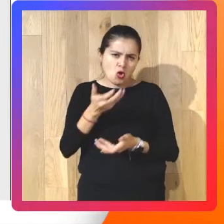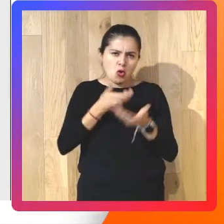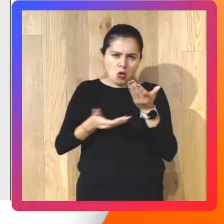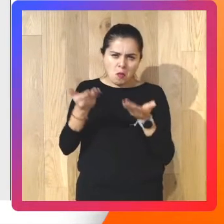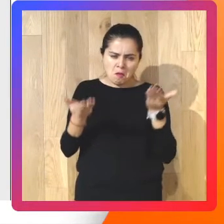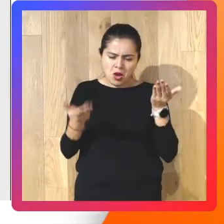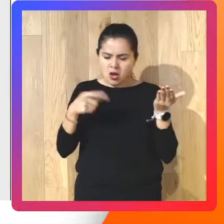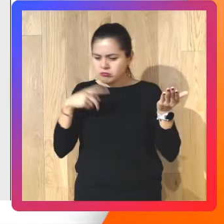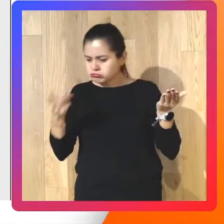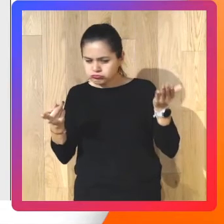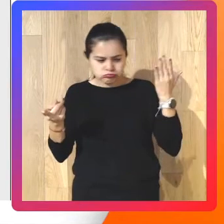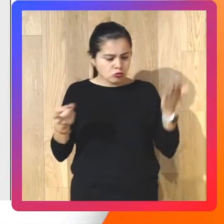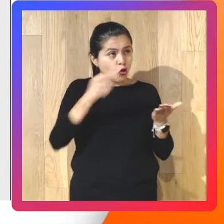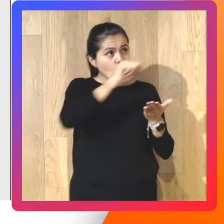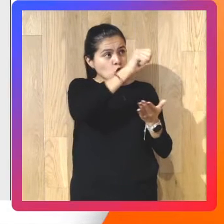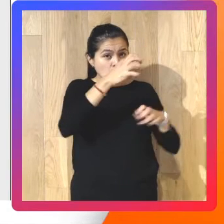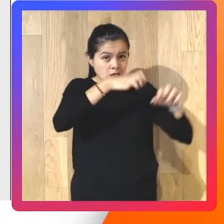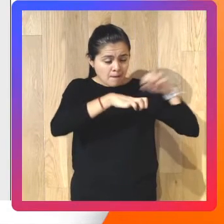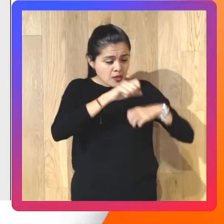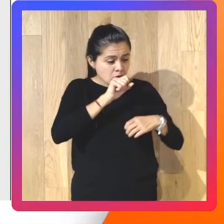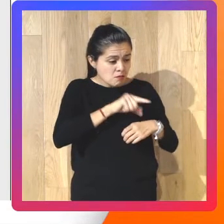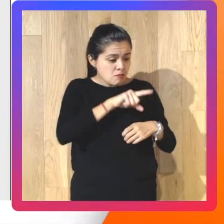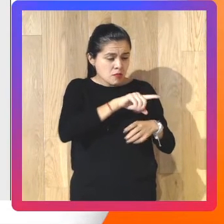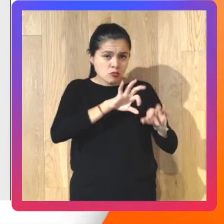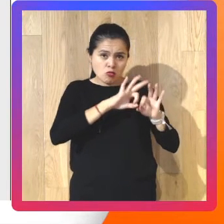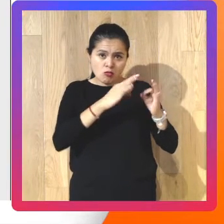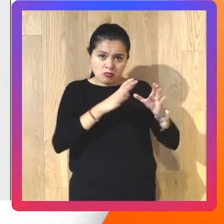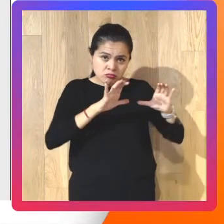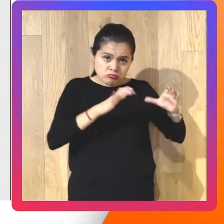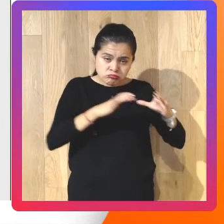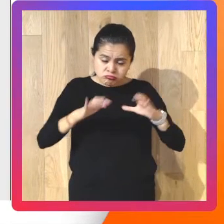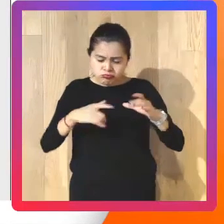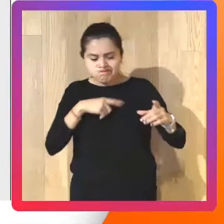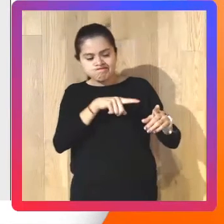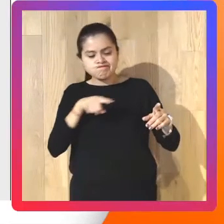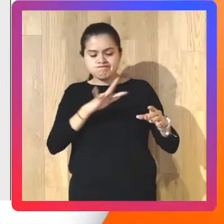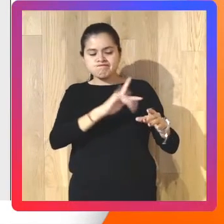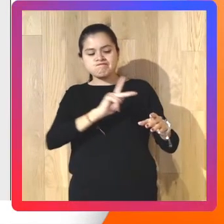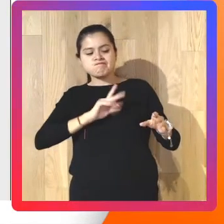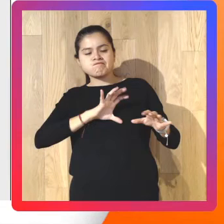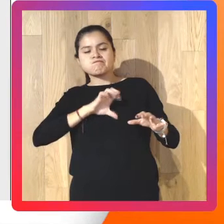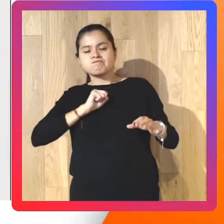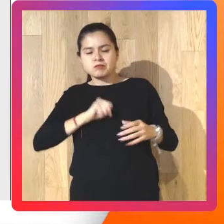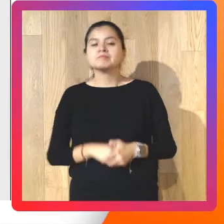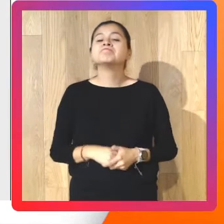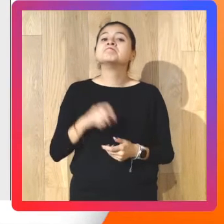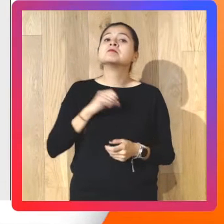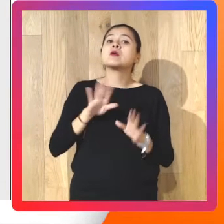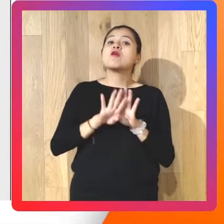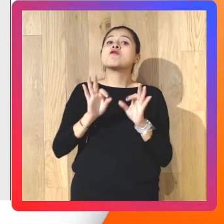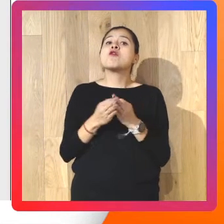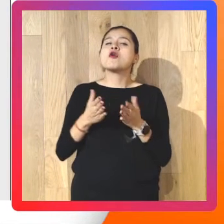de compensación con otras empresas del mismo sector. Pasamos. Y hay una ruta que se propone para ayudar